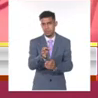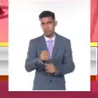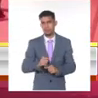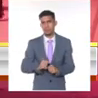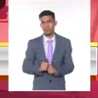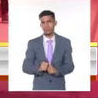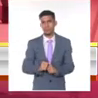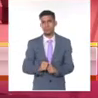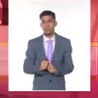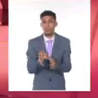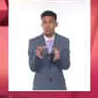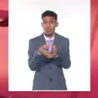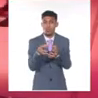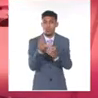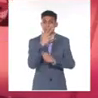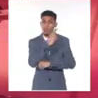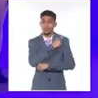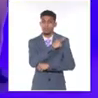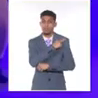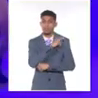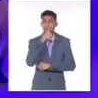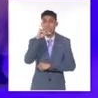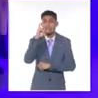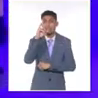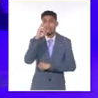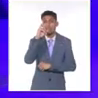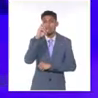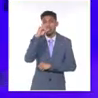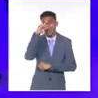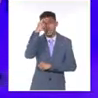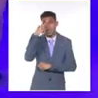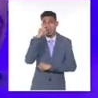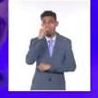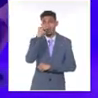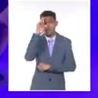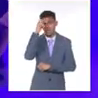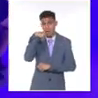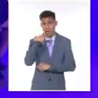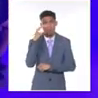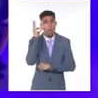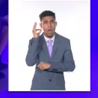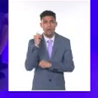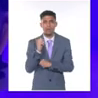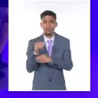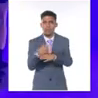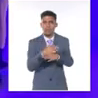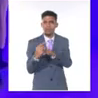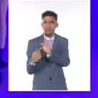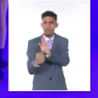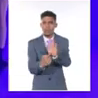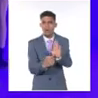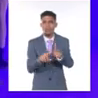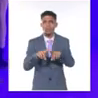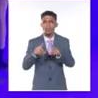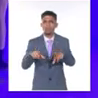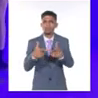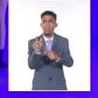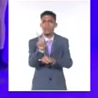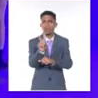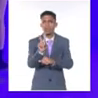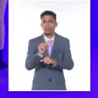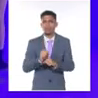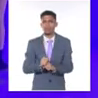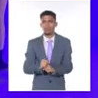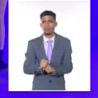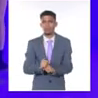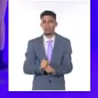La compañía dirigida por Lisandra Gómez de la Torre realizará presentaciones y estrenos por su aniversario 22 durante la